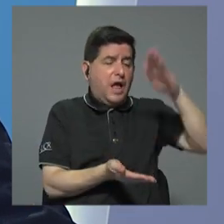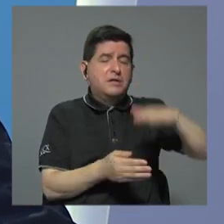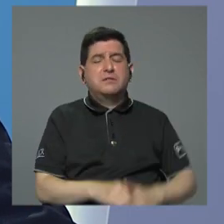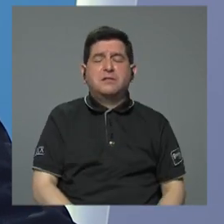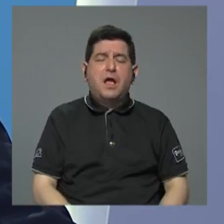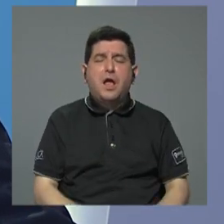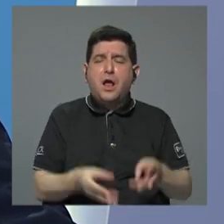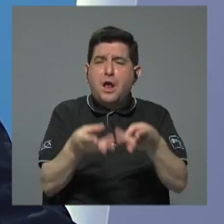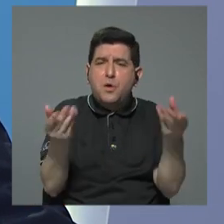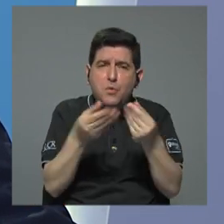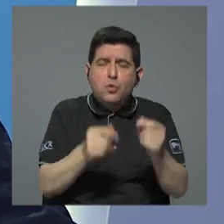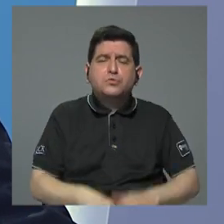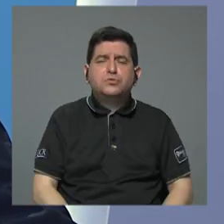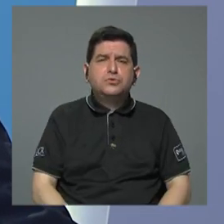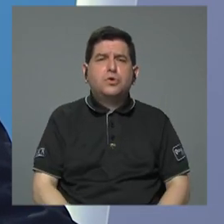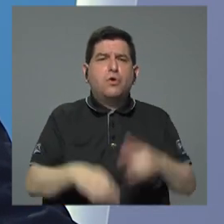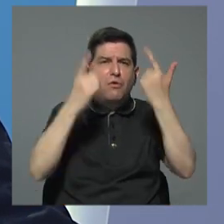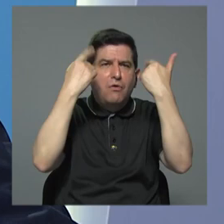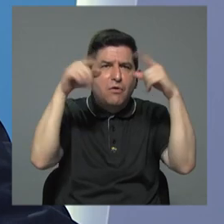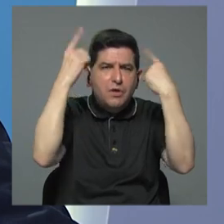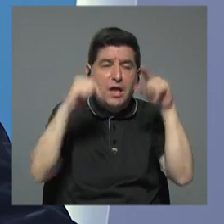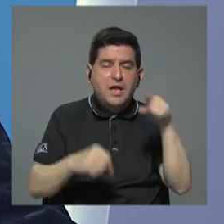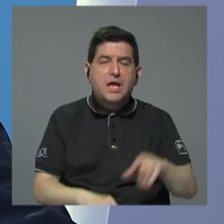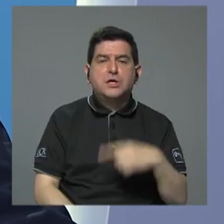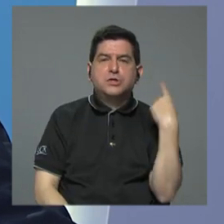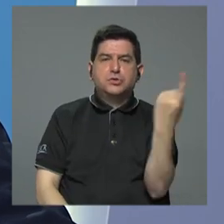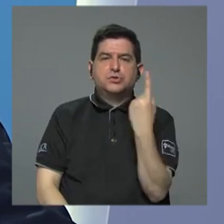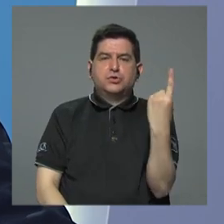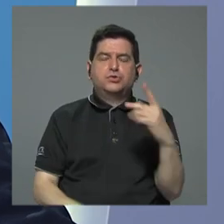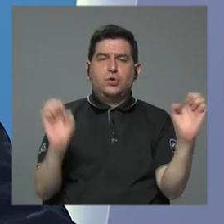eficiencia y productividad, y eso solo con energía más barata